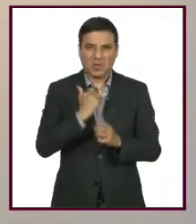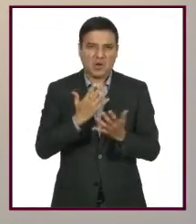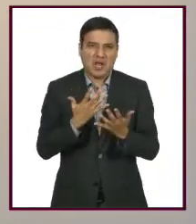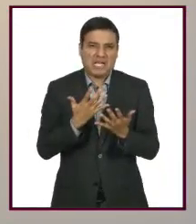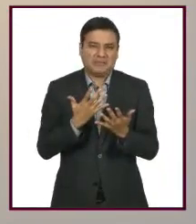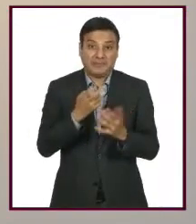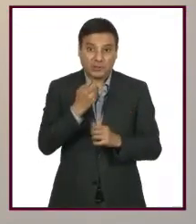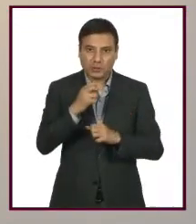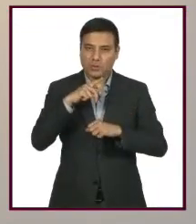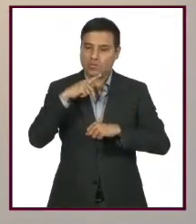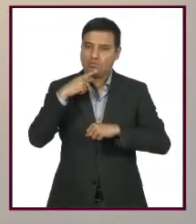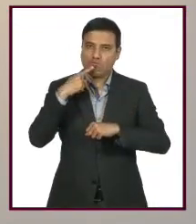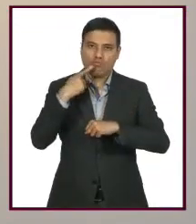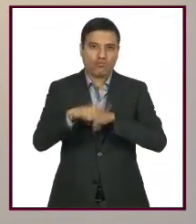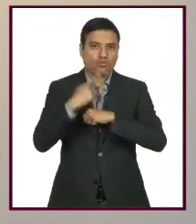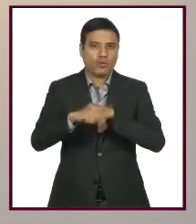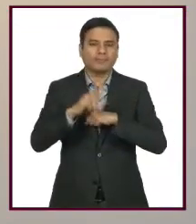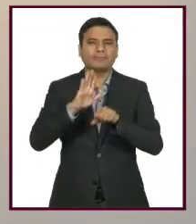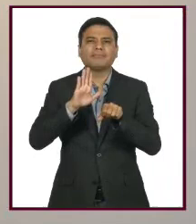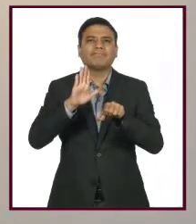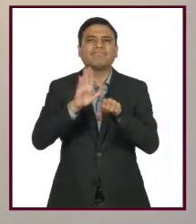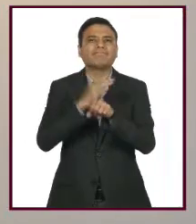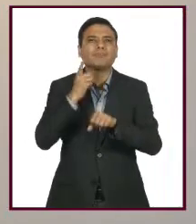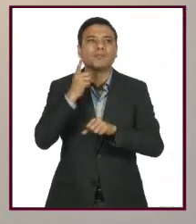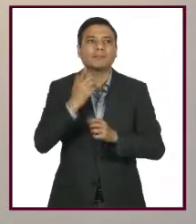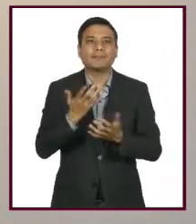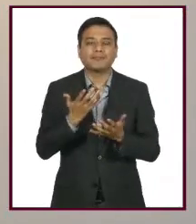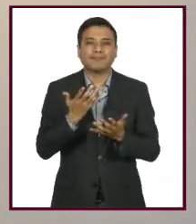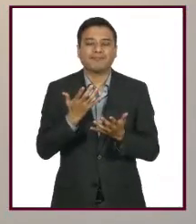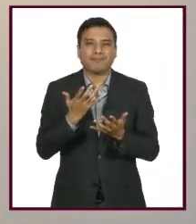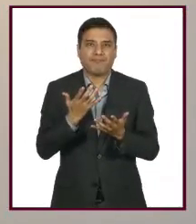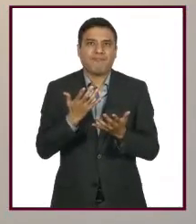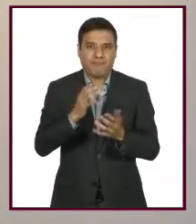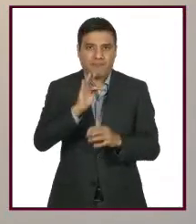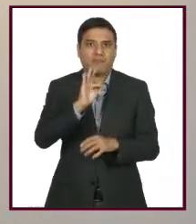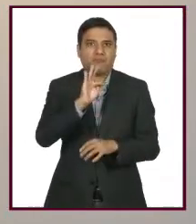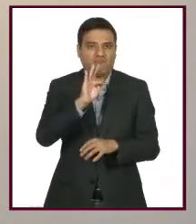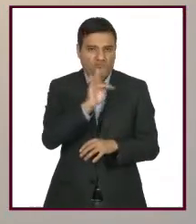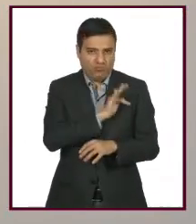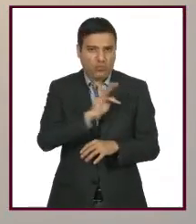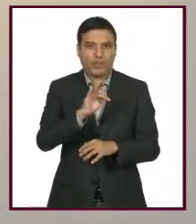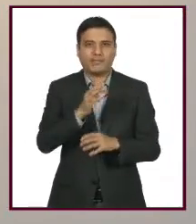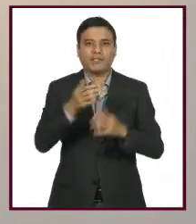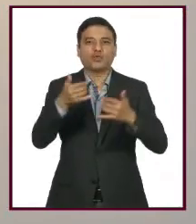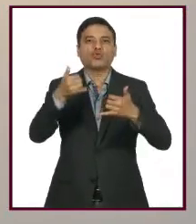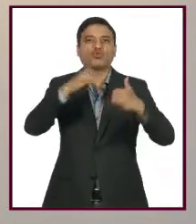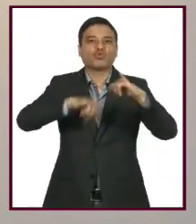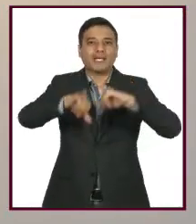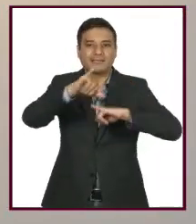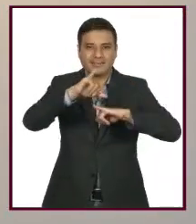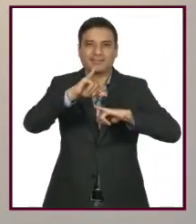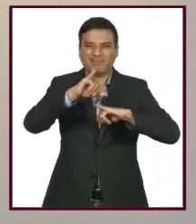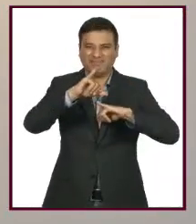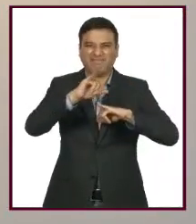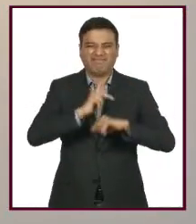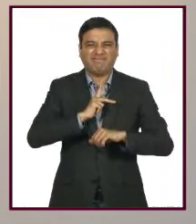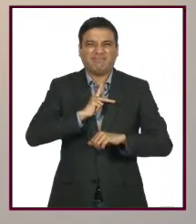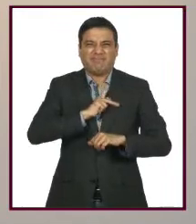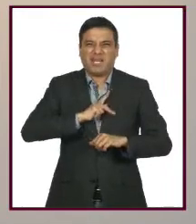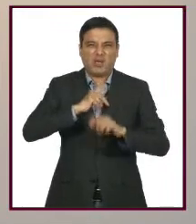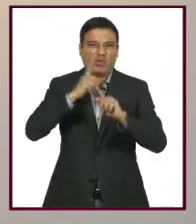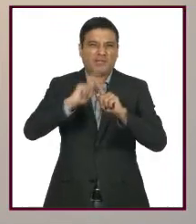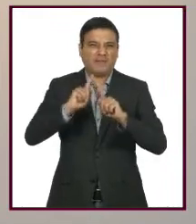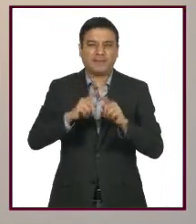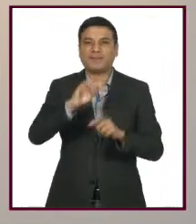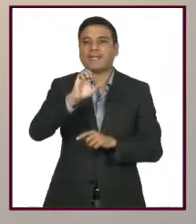más peligrosa todavía, porque como les mencionaba, se pueden utilizar muchas sustancias tóxicas para el organismo, como puede ser